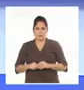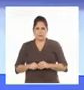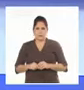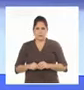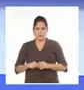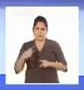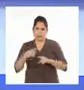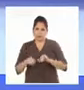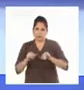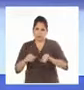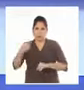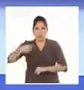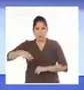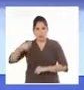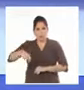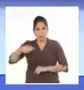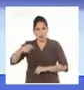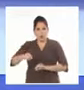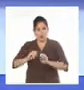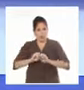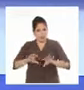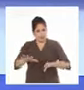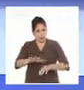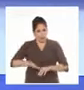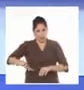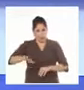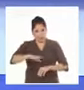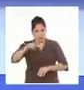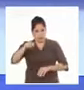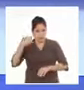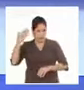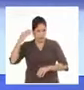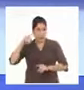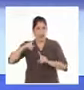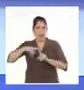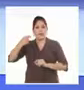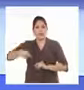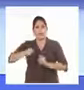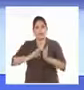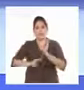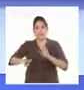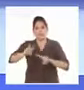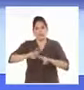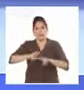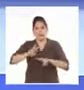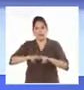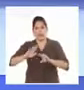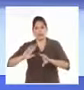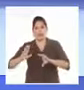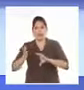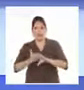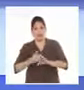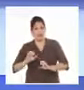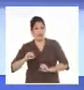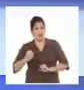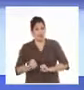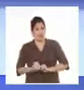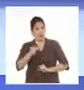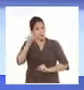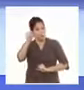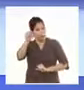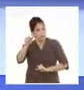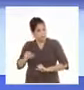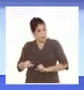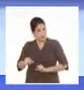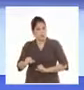Este oral público y ejemplarizante se realizó días atrás en el Tribunal Provincial de La Habana. Sanciones severas para quienes se implicaron en